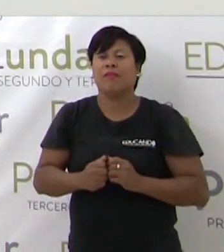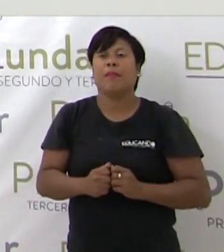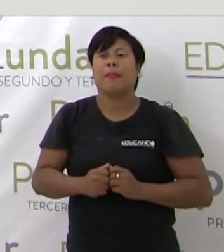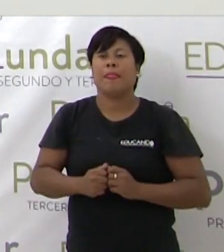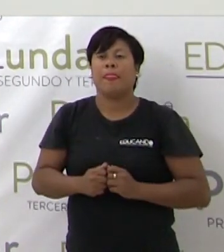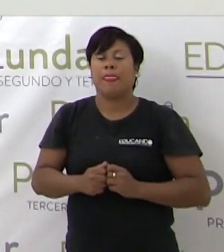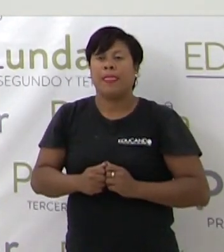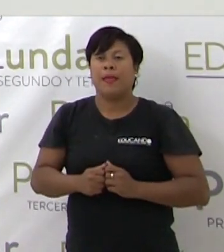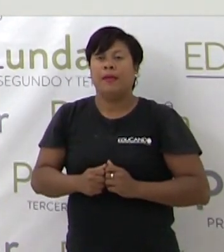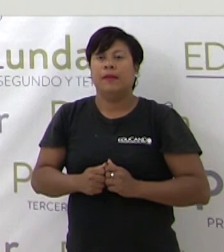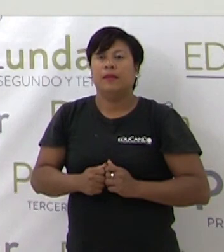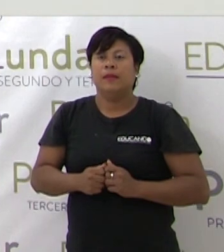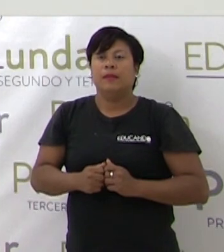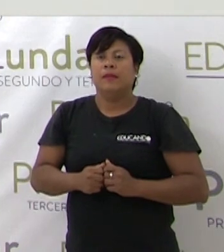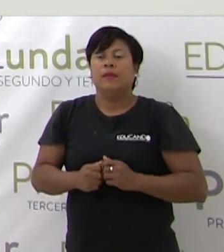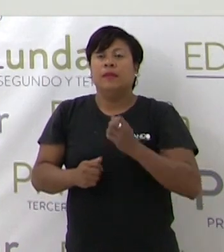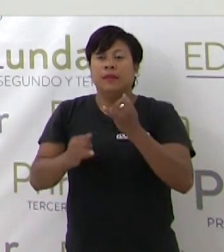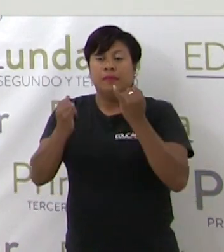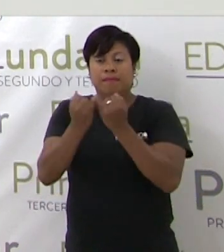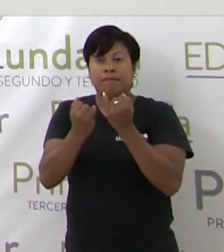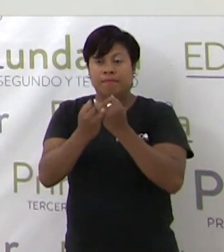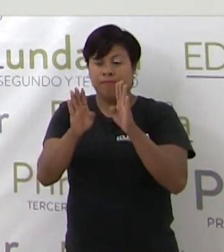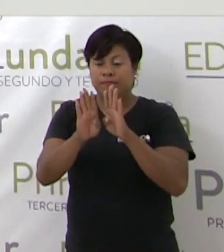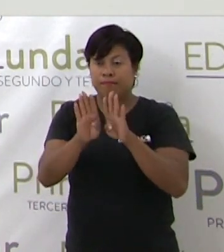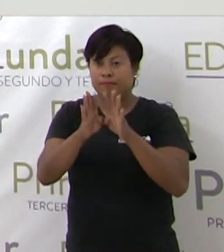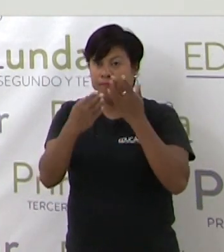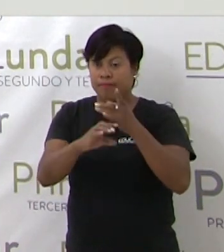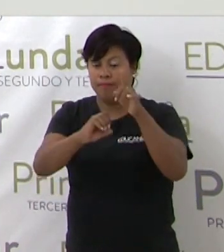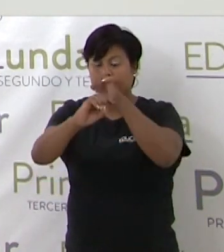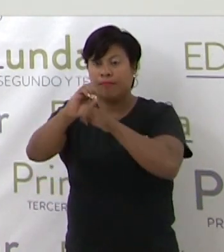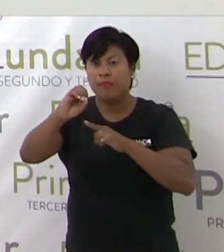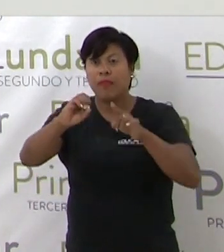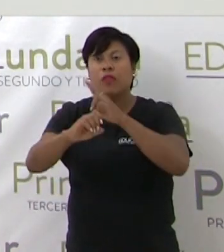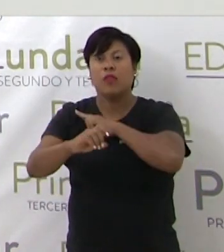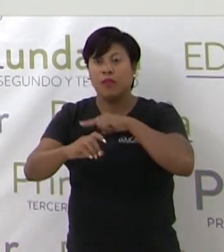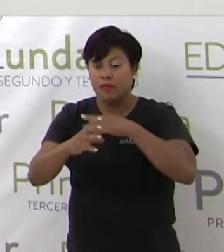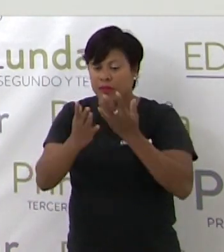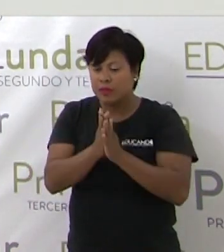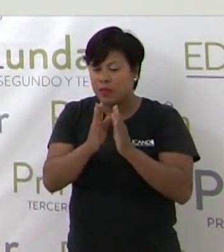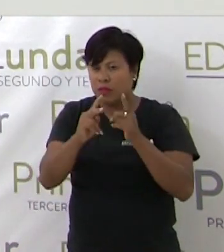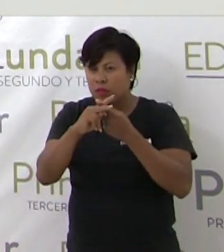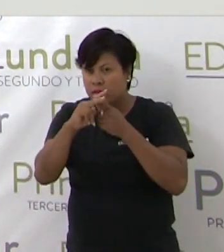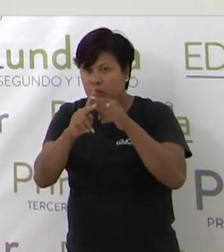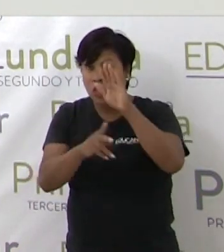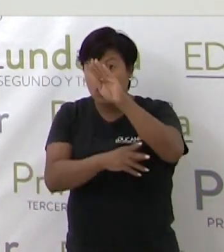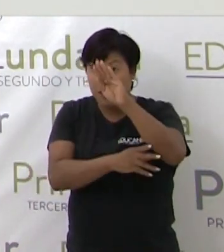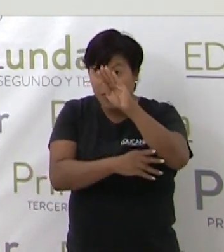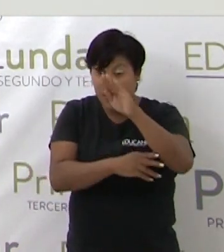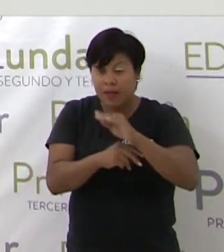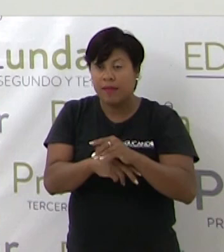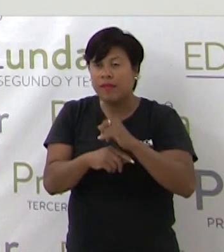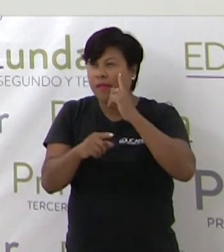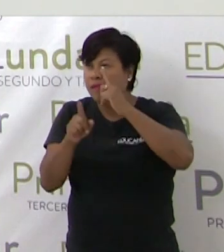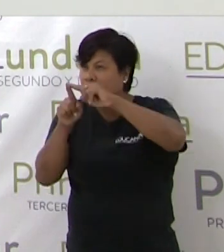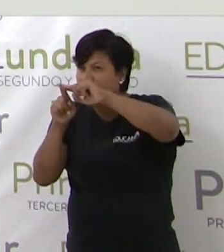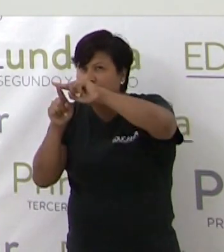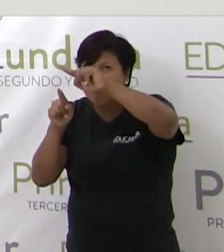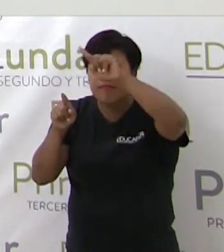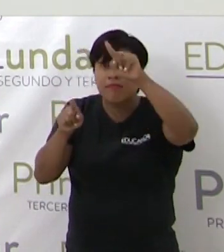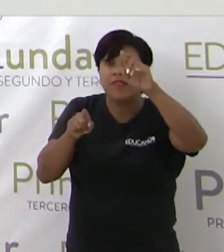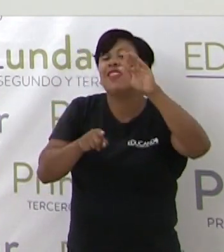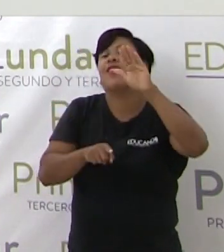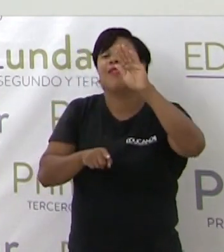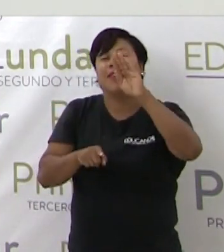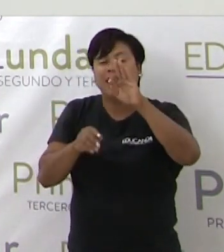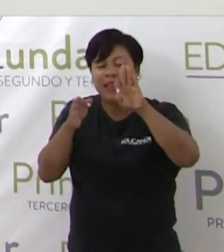acá en la circunferencia, y vamos a calcular los 90 grados. Si se fijan, sí estamos acá, estábamos